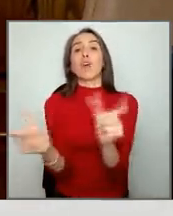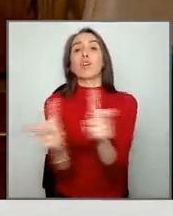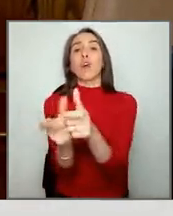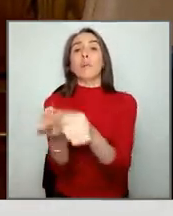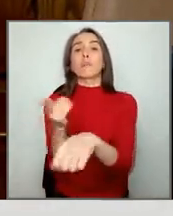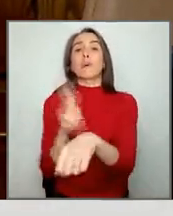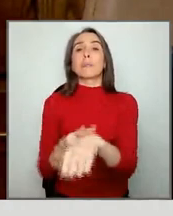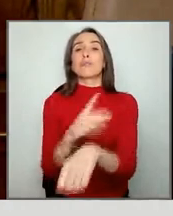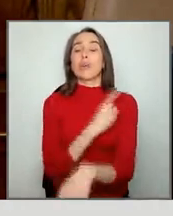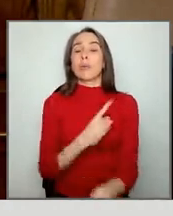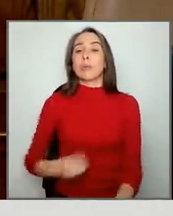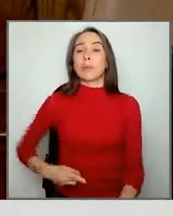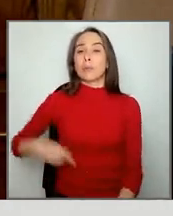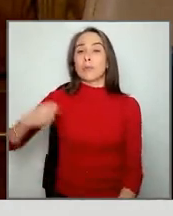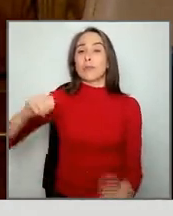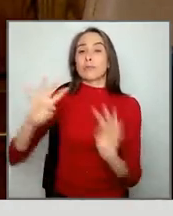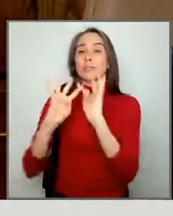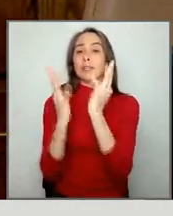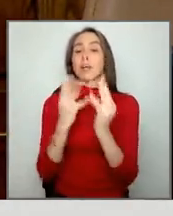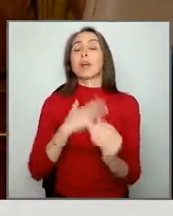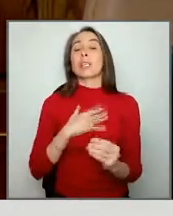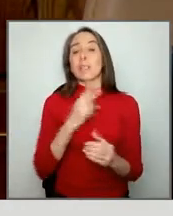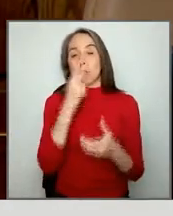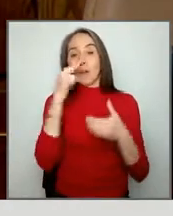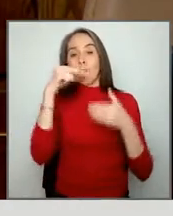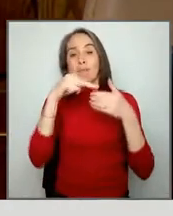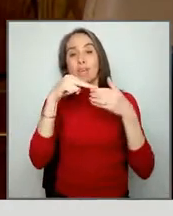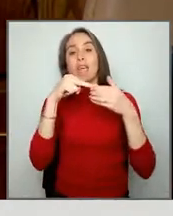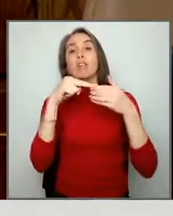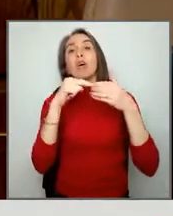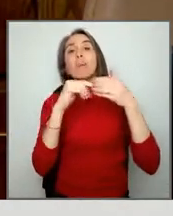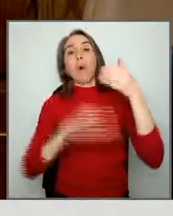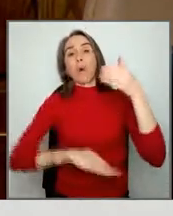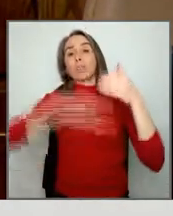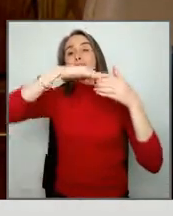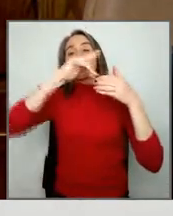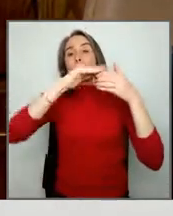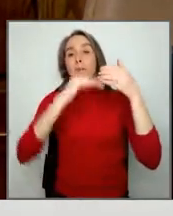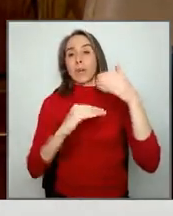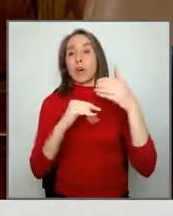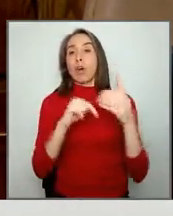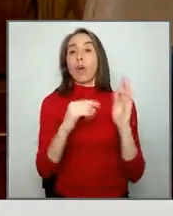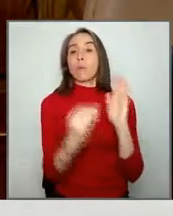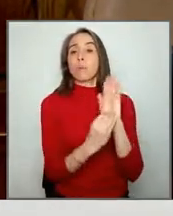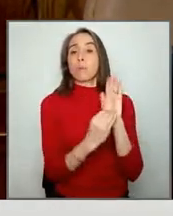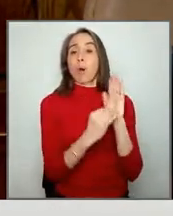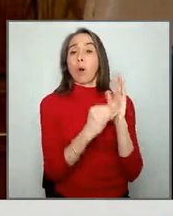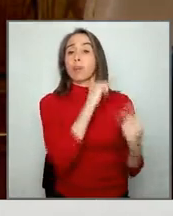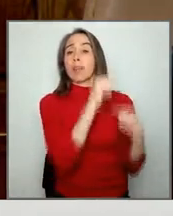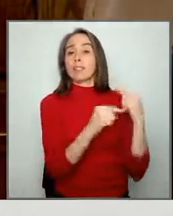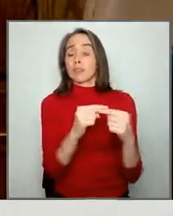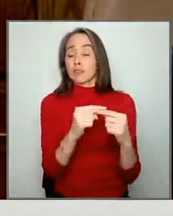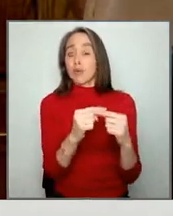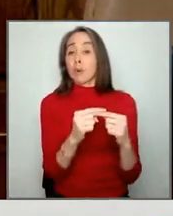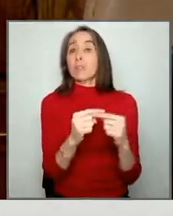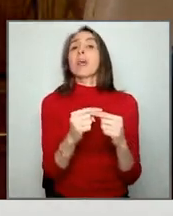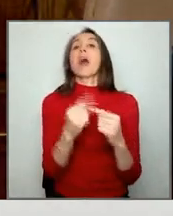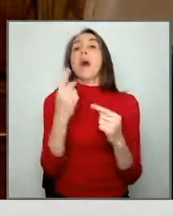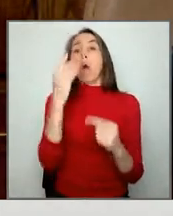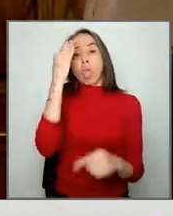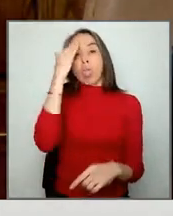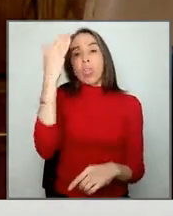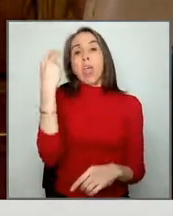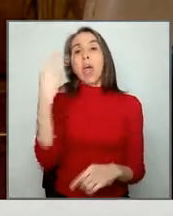yo creo que hoy día es un día histórico para la biodiversidad para el cuidado de las áreas protegidas para la protección del medio ambiente